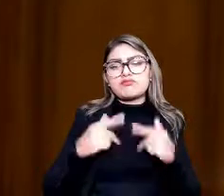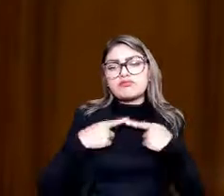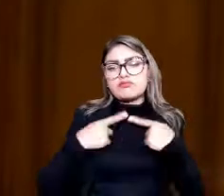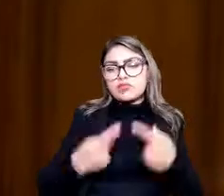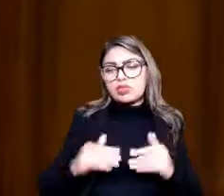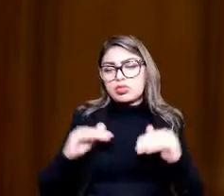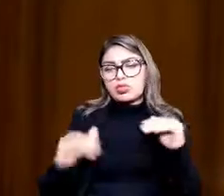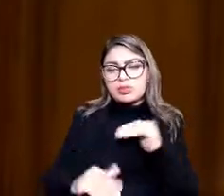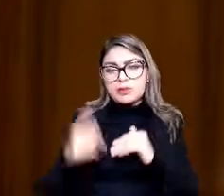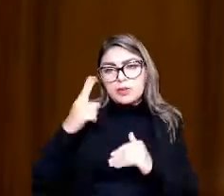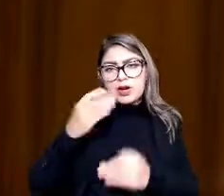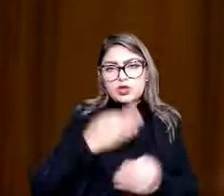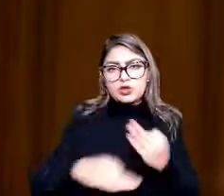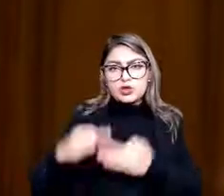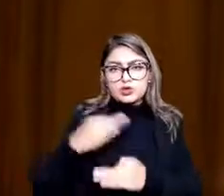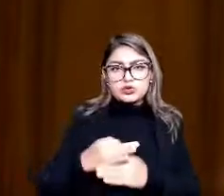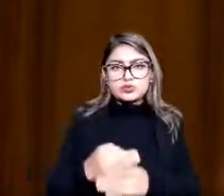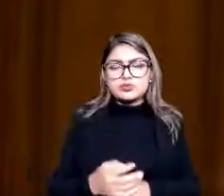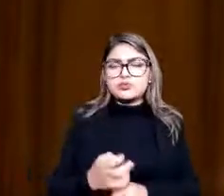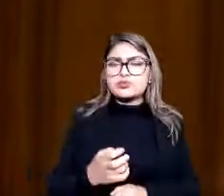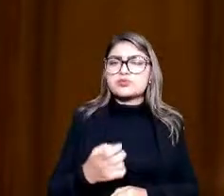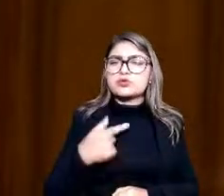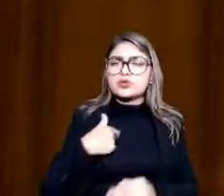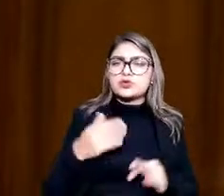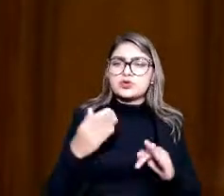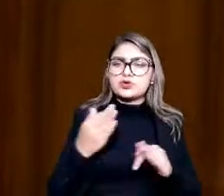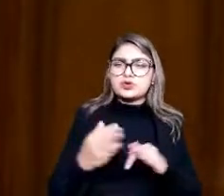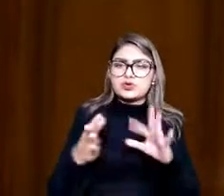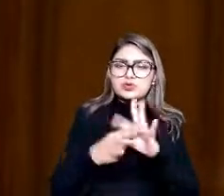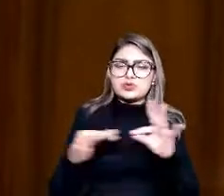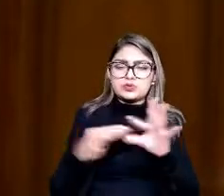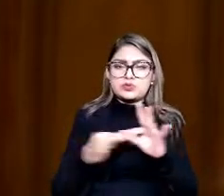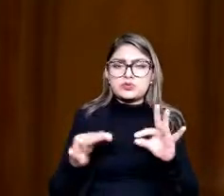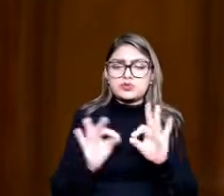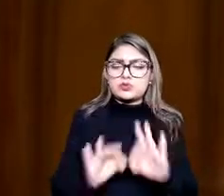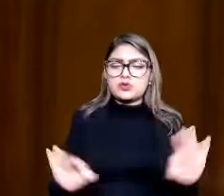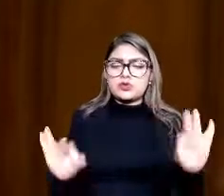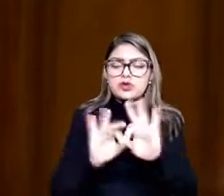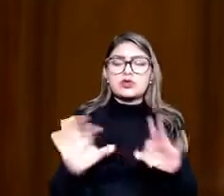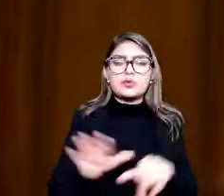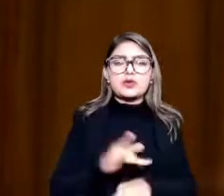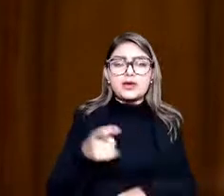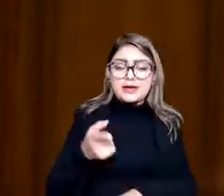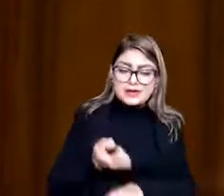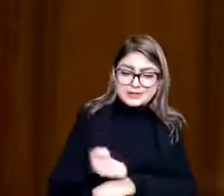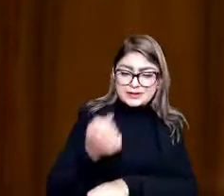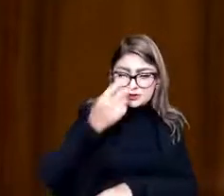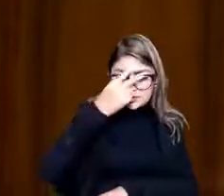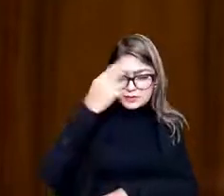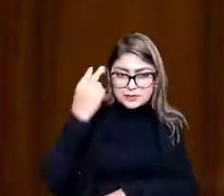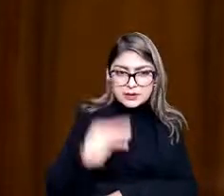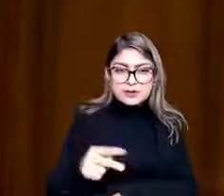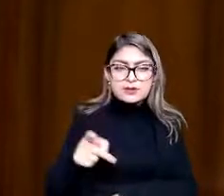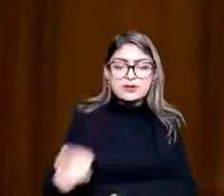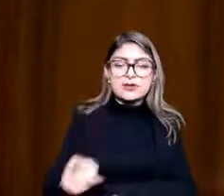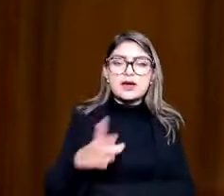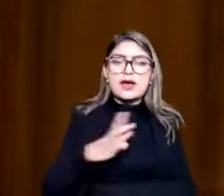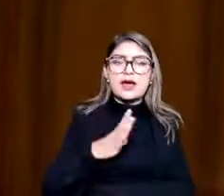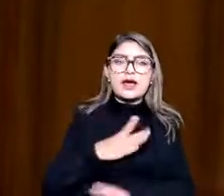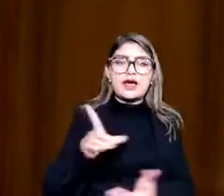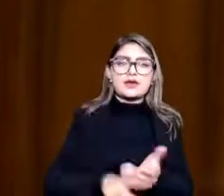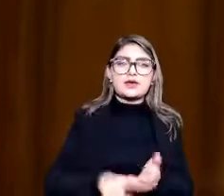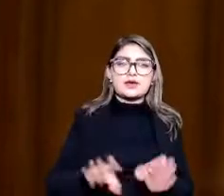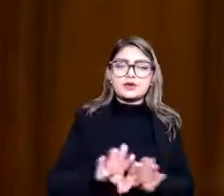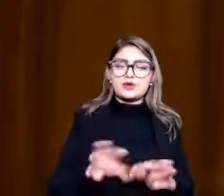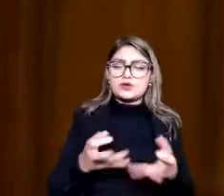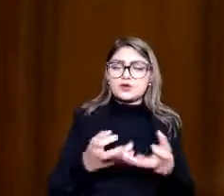Lo anterior tiene gran relevancia porque nuestro Estado de México cuenta con un territorio